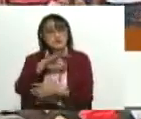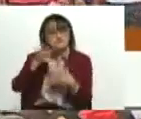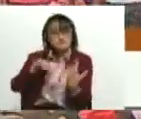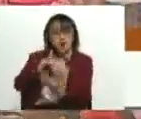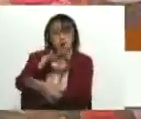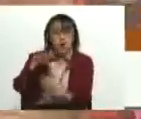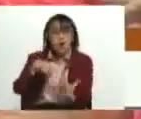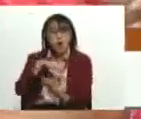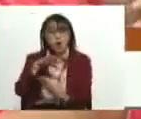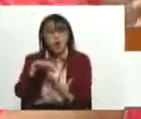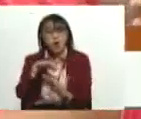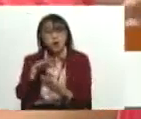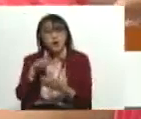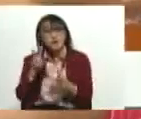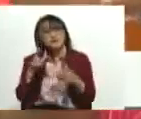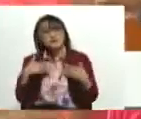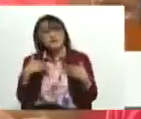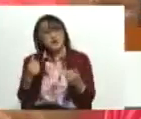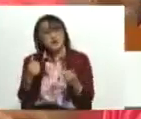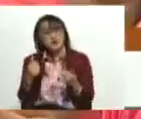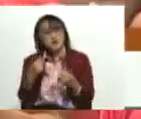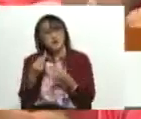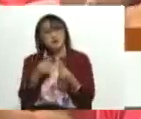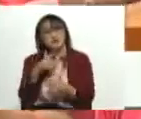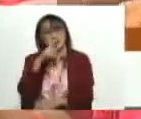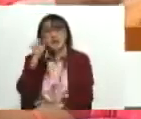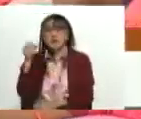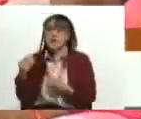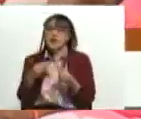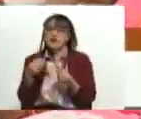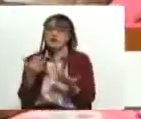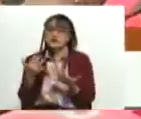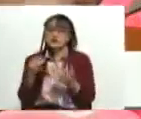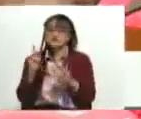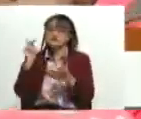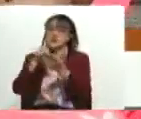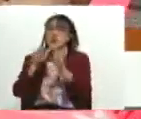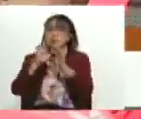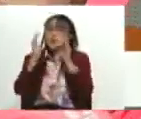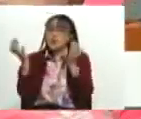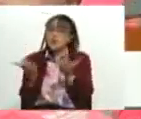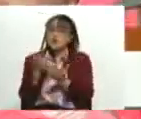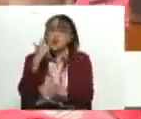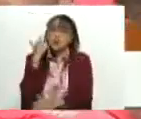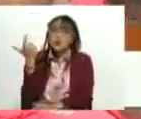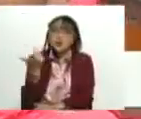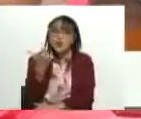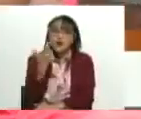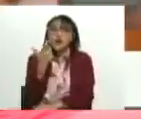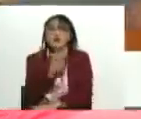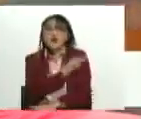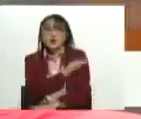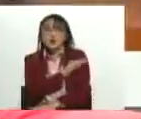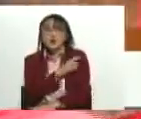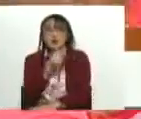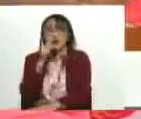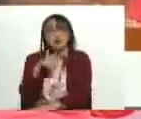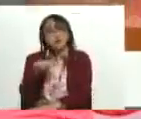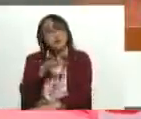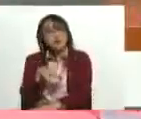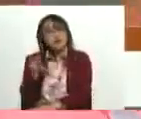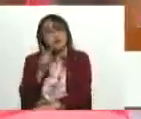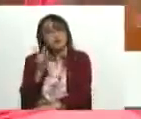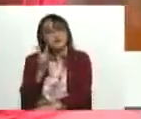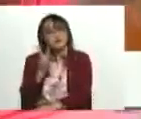catástrofe en salud que hizo Nicolás Maduro. Se fue por el mundo entero a buscar las vacunas para el pueblo de